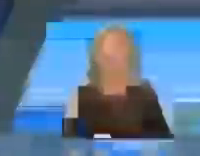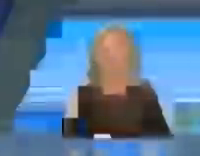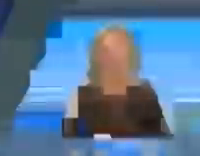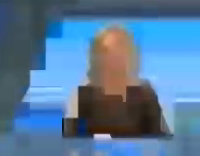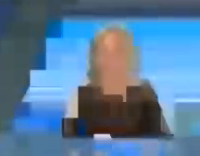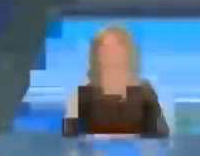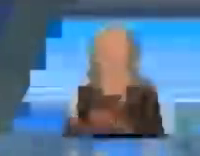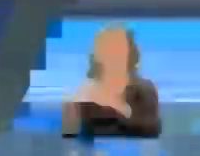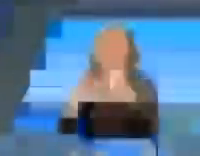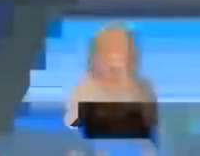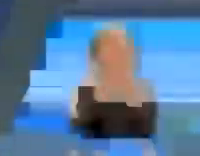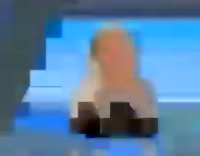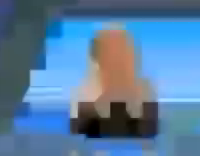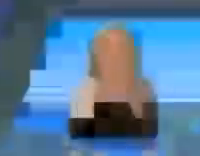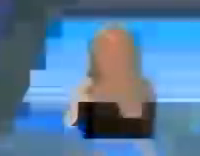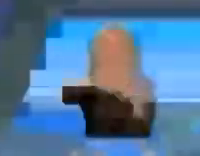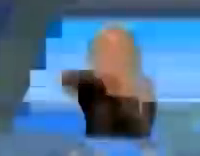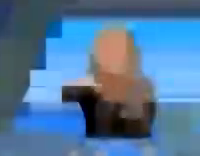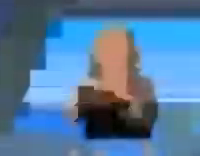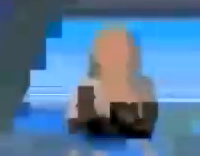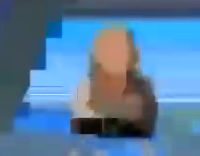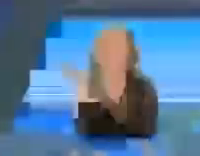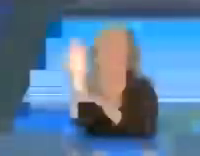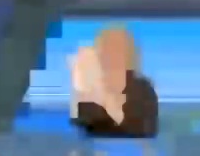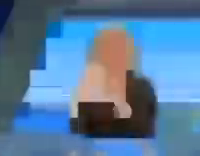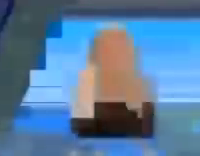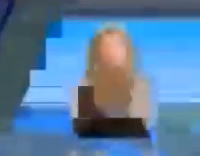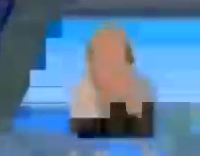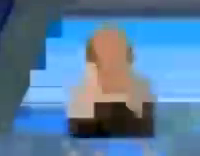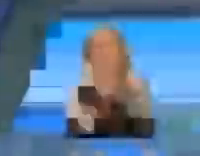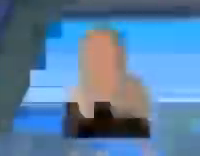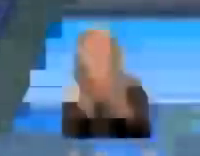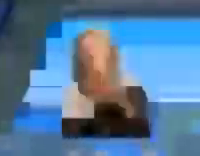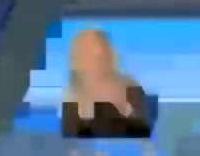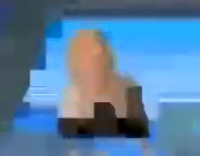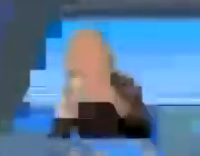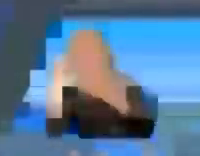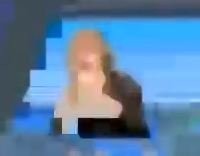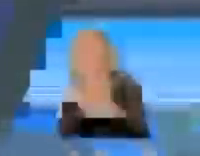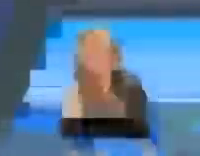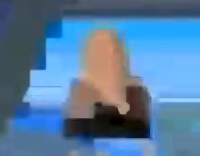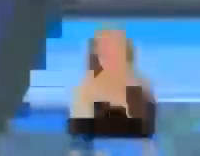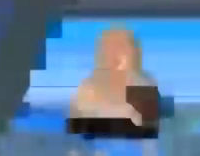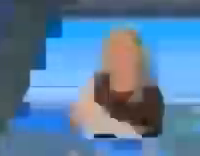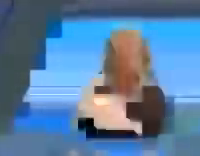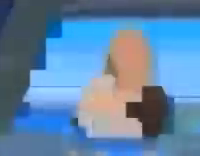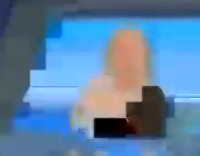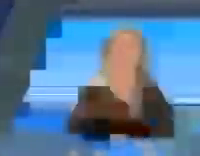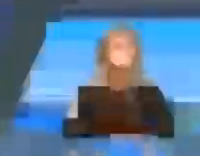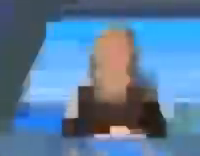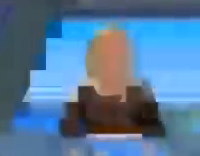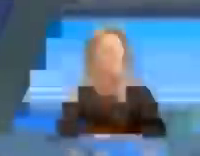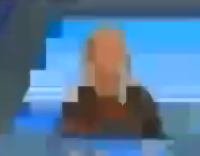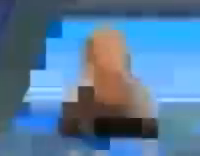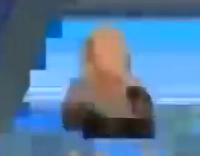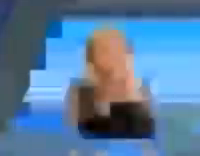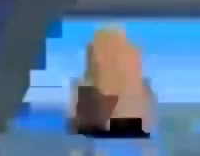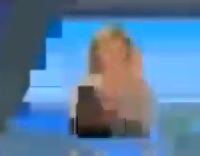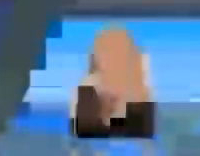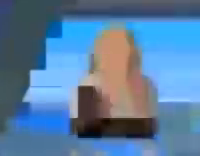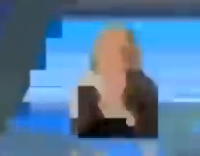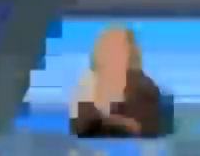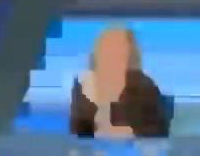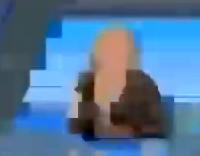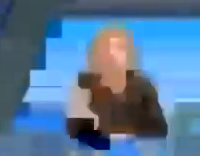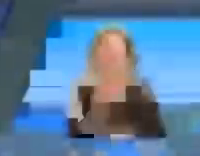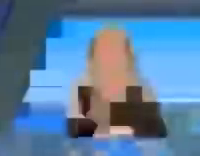La ley tributaria se encuentra en vigencia pese a los cuestionamientos que ha recibido el legislativo. Constitucionalistas sostienen que existe un vicio de procedimiento